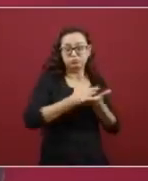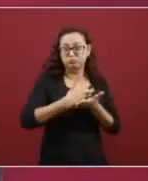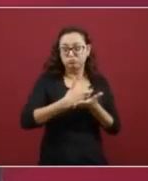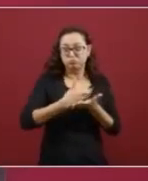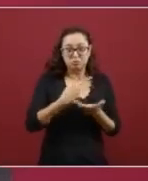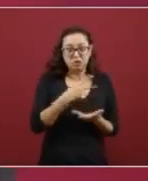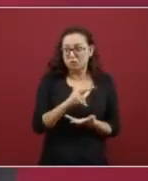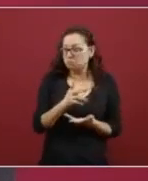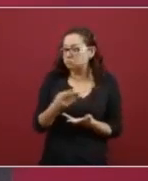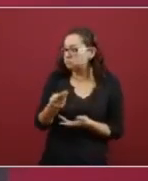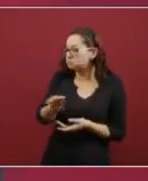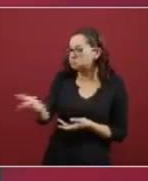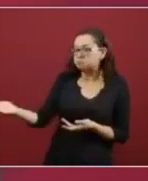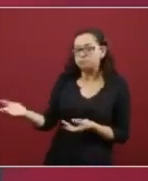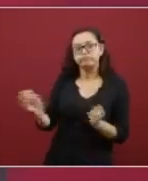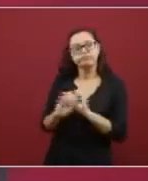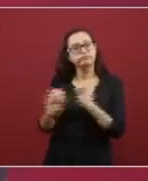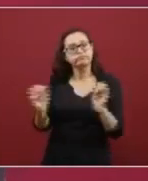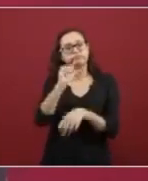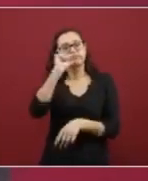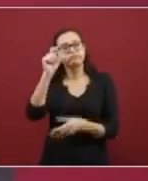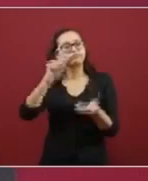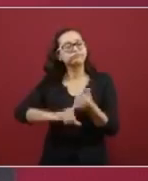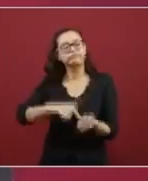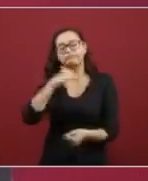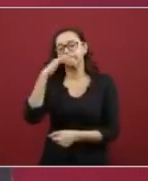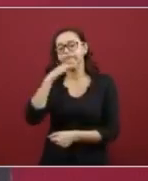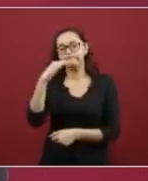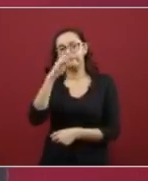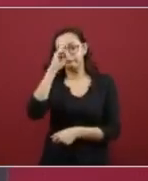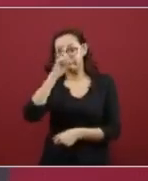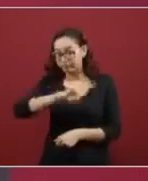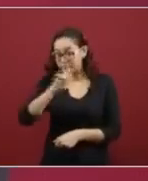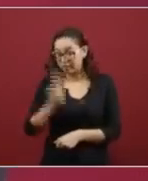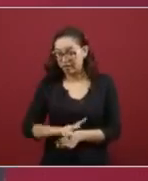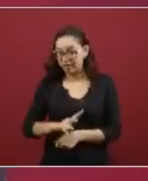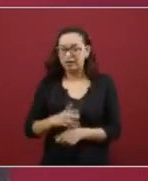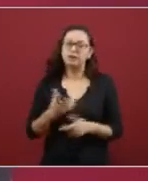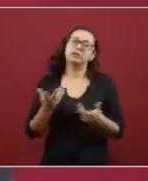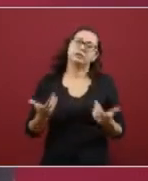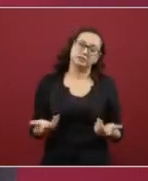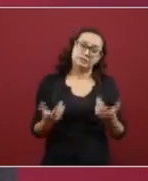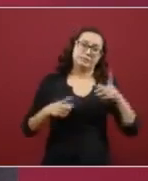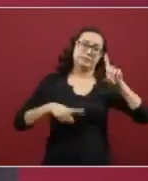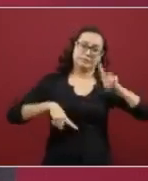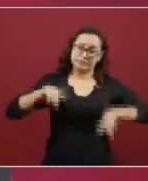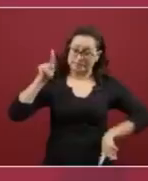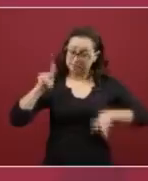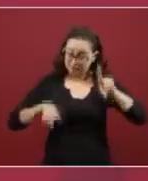Entonces, sí tiene sus asegúnes esto,